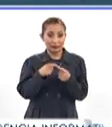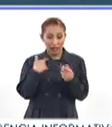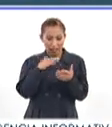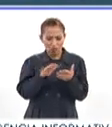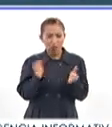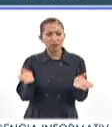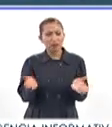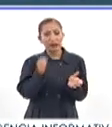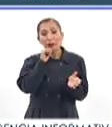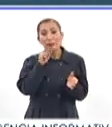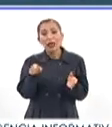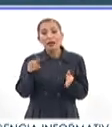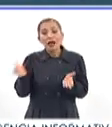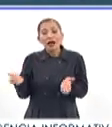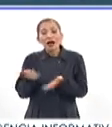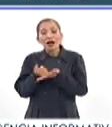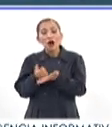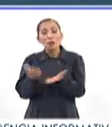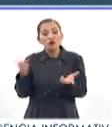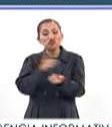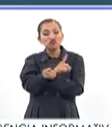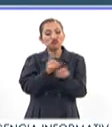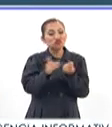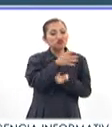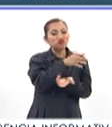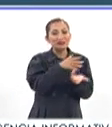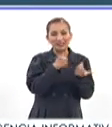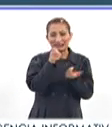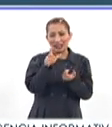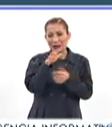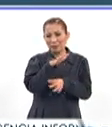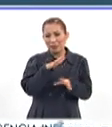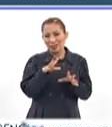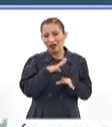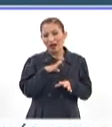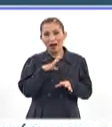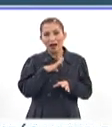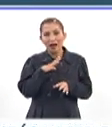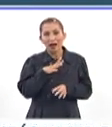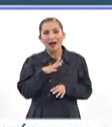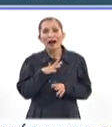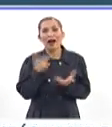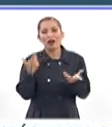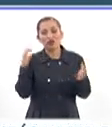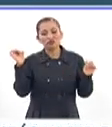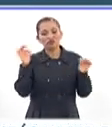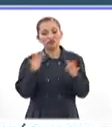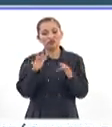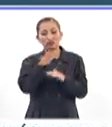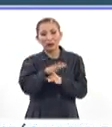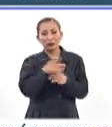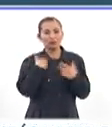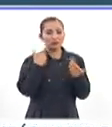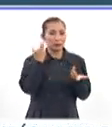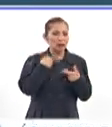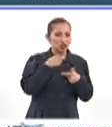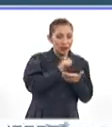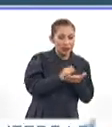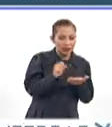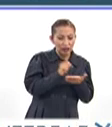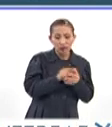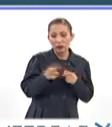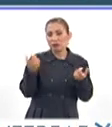la lectura, sino también pues un convivio en este tipo de ambientes donde convergen